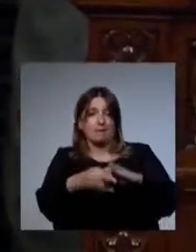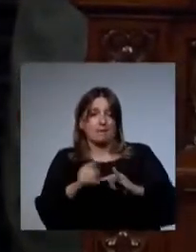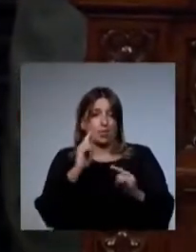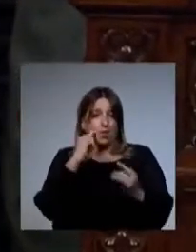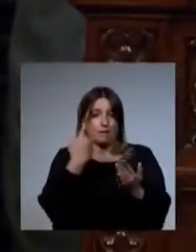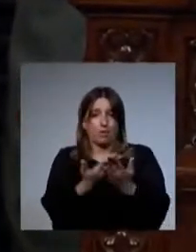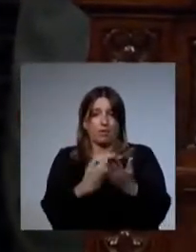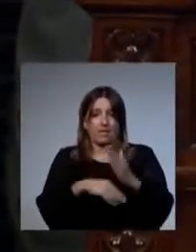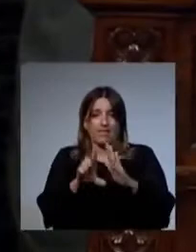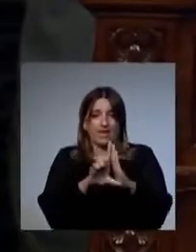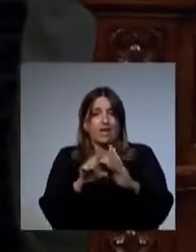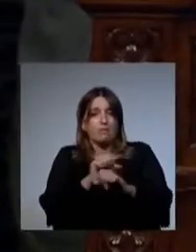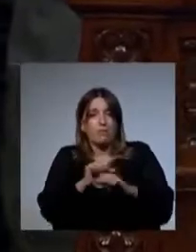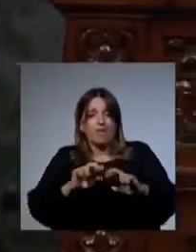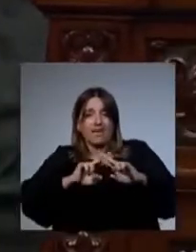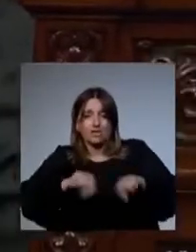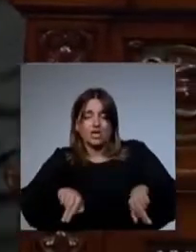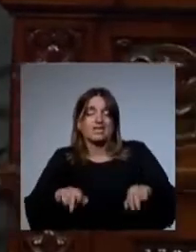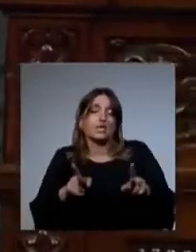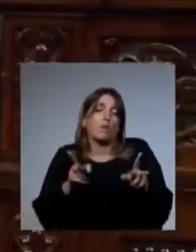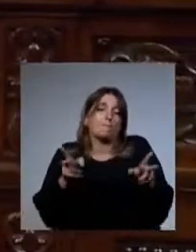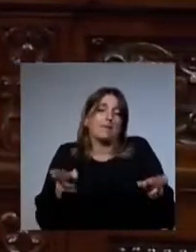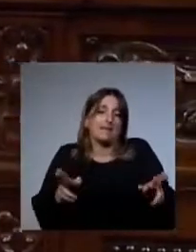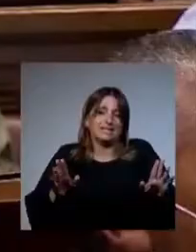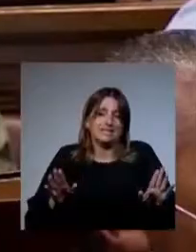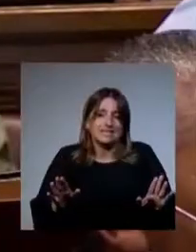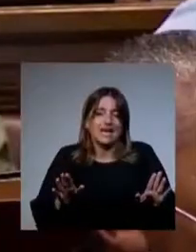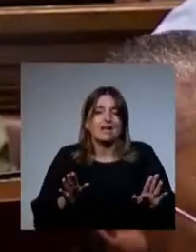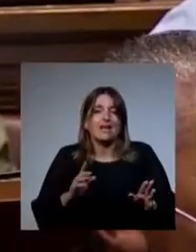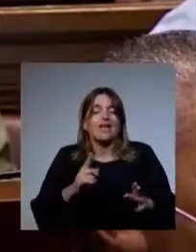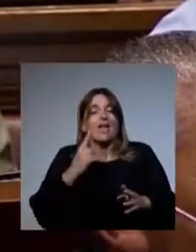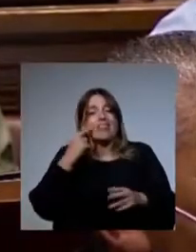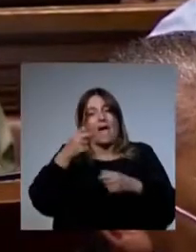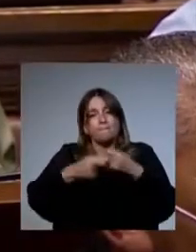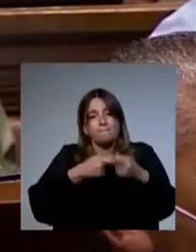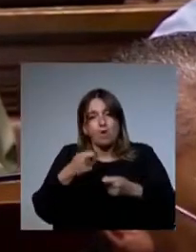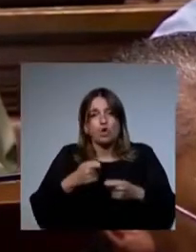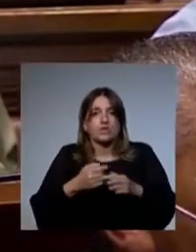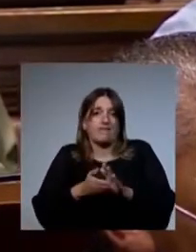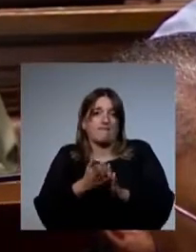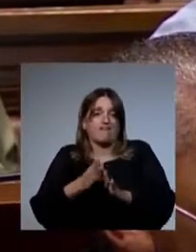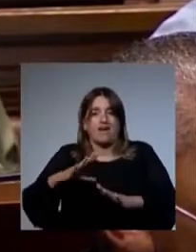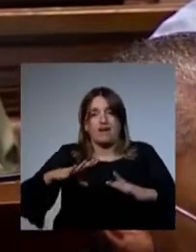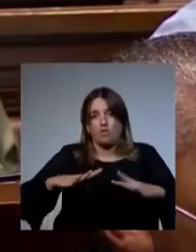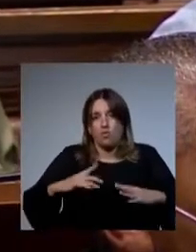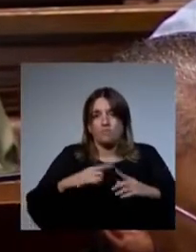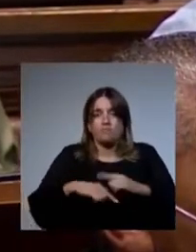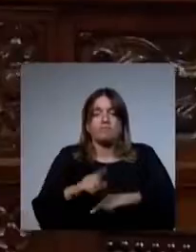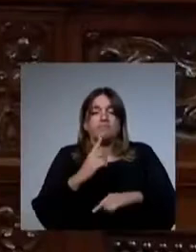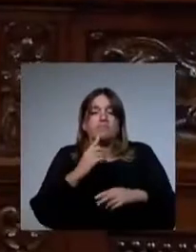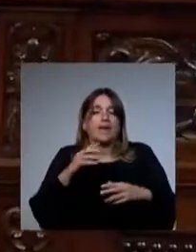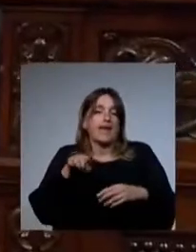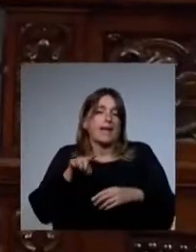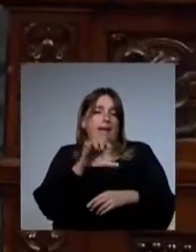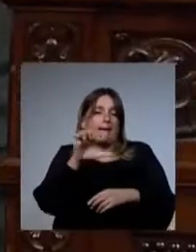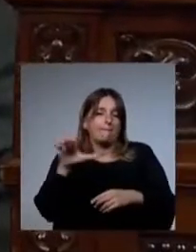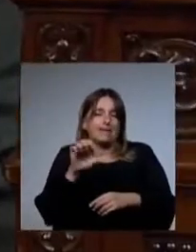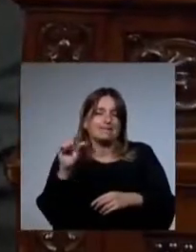que habilite la exoneración parcial de aportes patronales jubilatorios para las micro y pequeñas